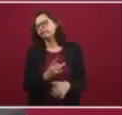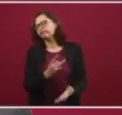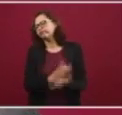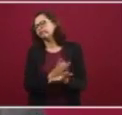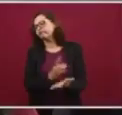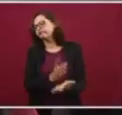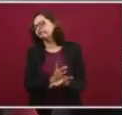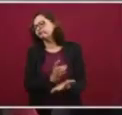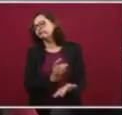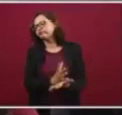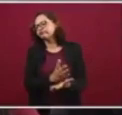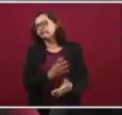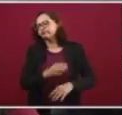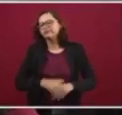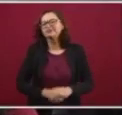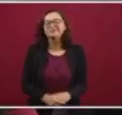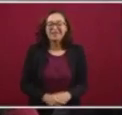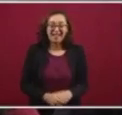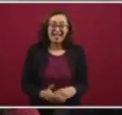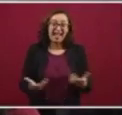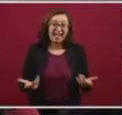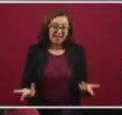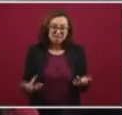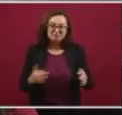Ese es un buen trabajo